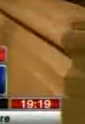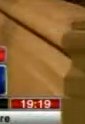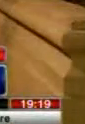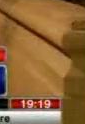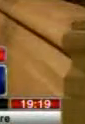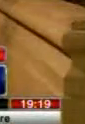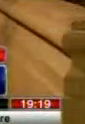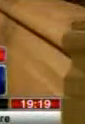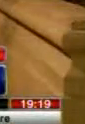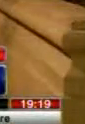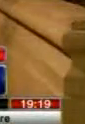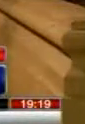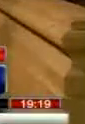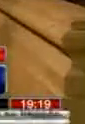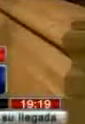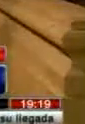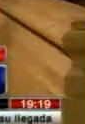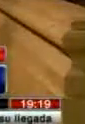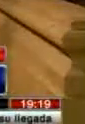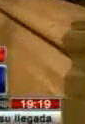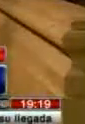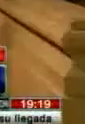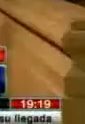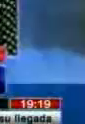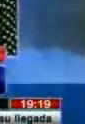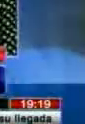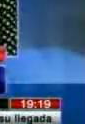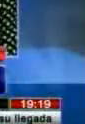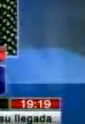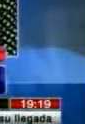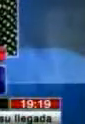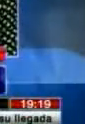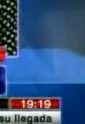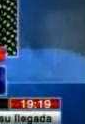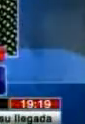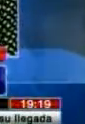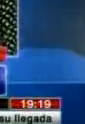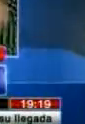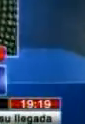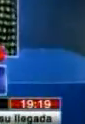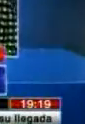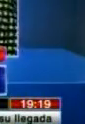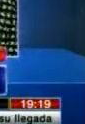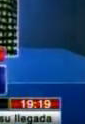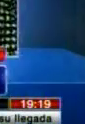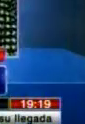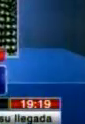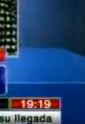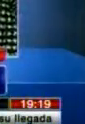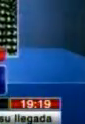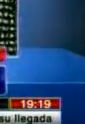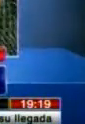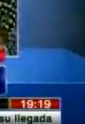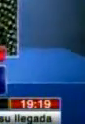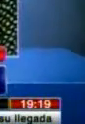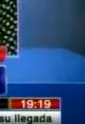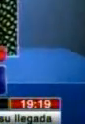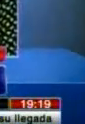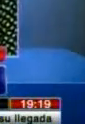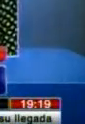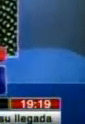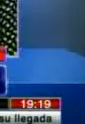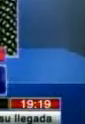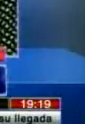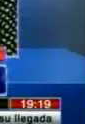de gobierno. Ministra, claro, se entiende que son varios los temas, obviamente, que usted lo señalaba, que está en el marco de varios de estos temas que se van a analizar durante la administración